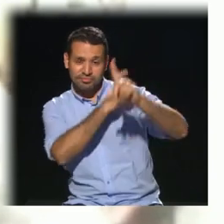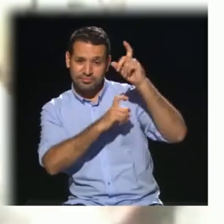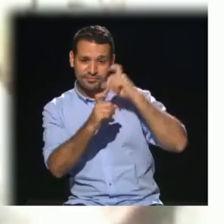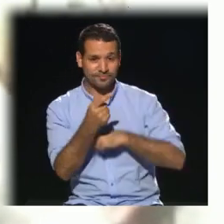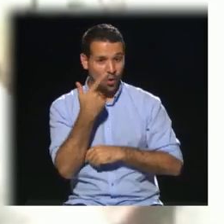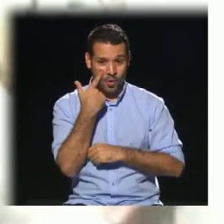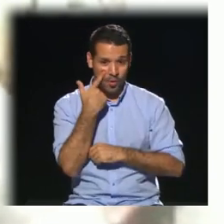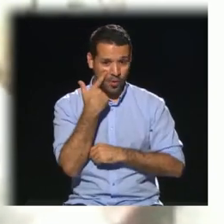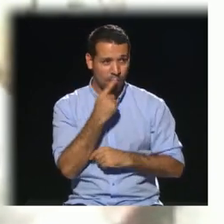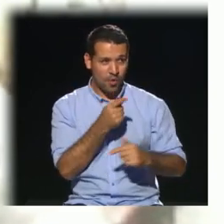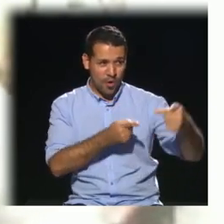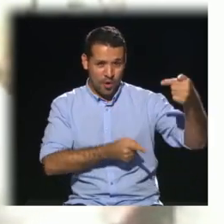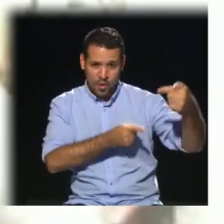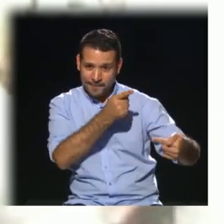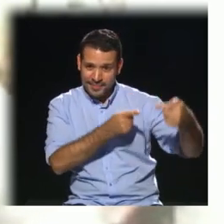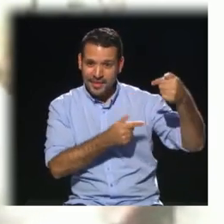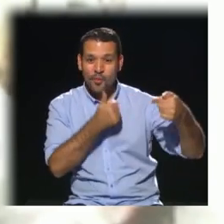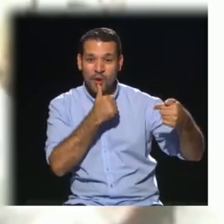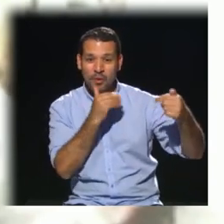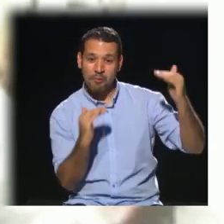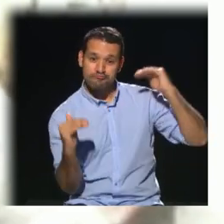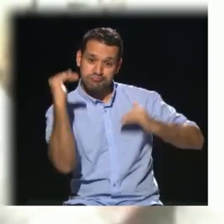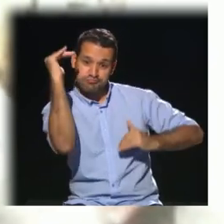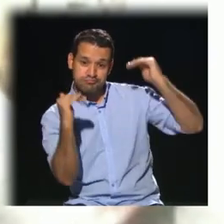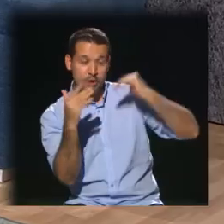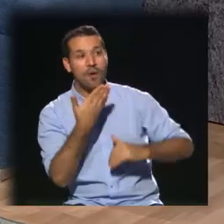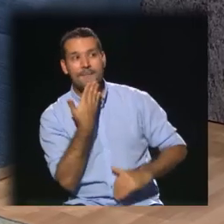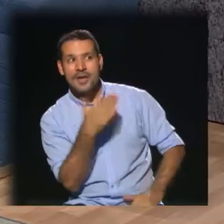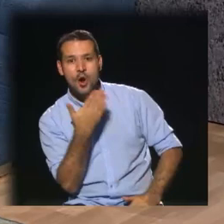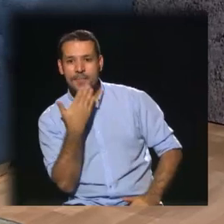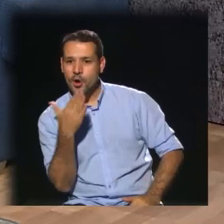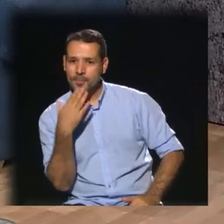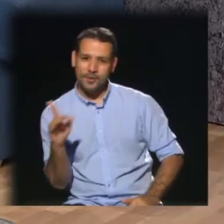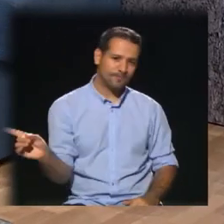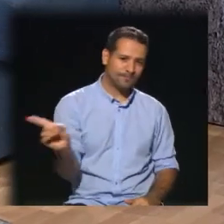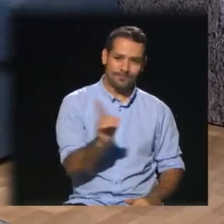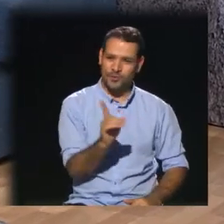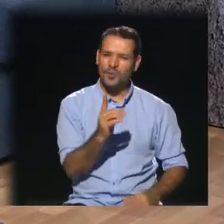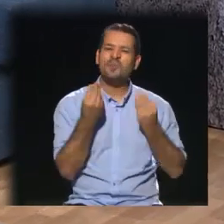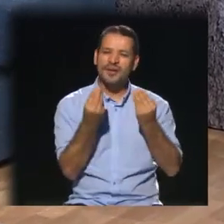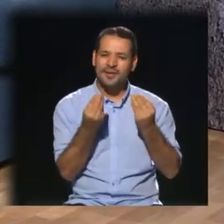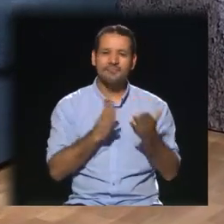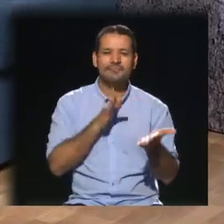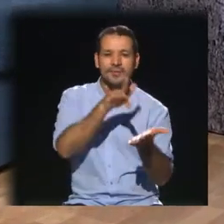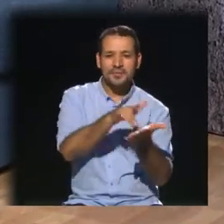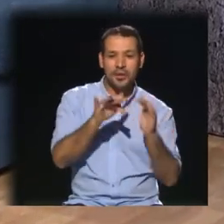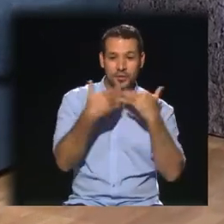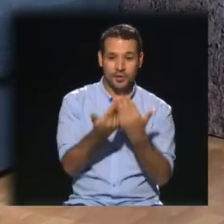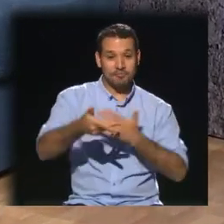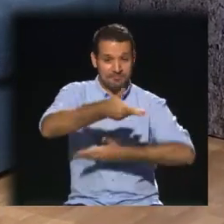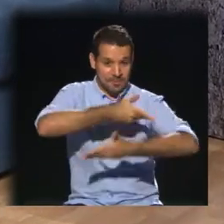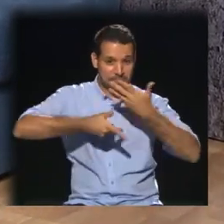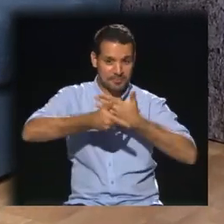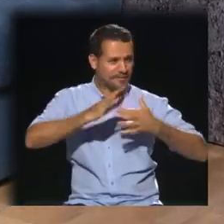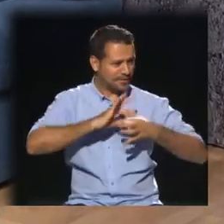no vamos a la escuela para competir quién es más o quién es menos, vamos para compartir y crecer juntos. Una que me